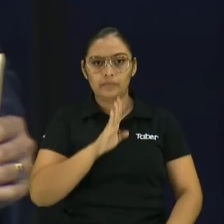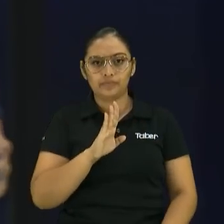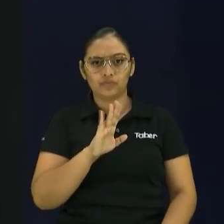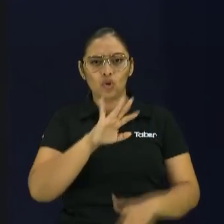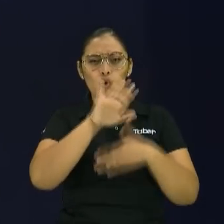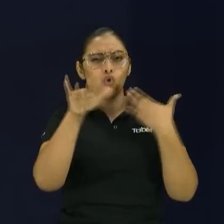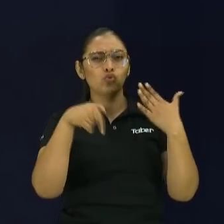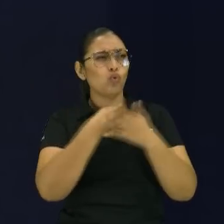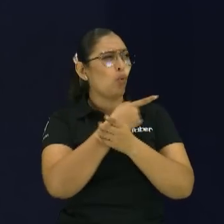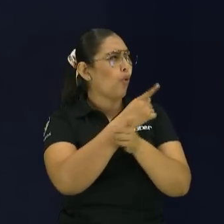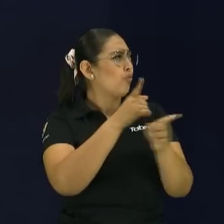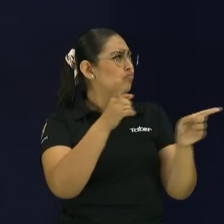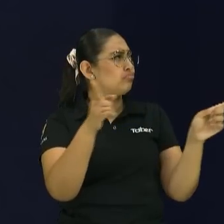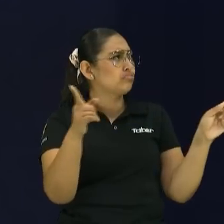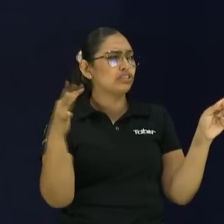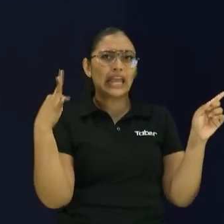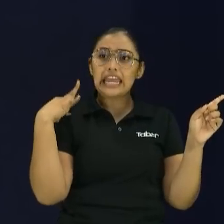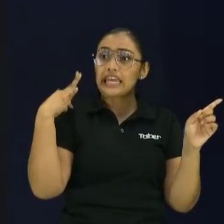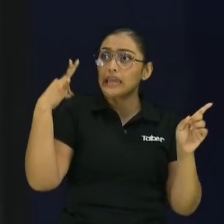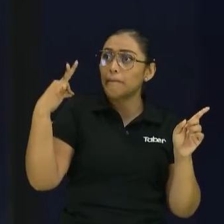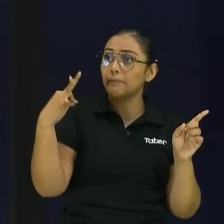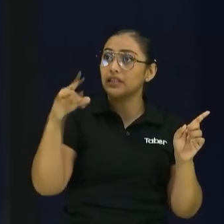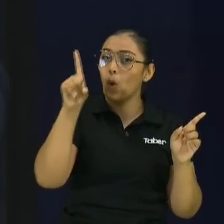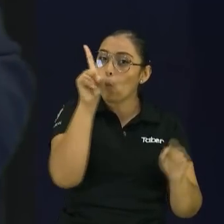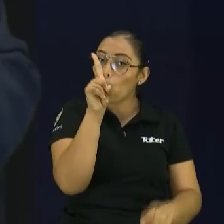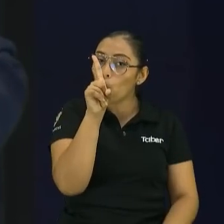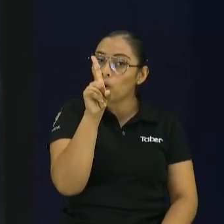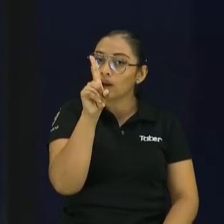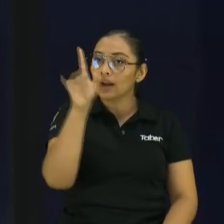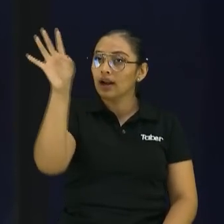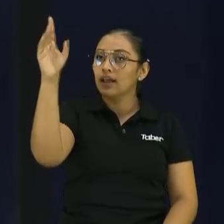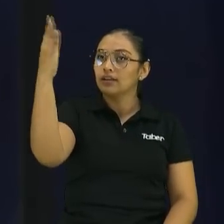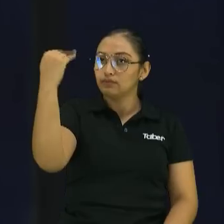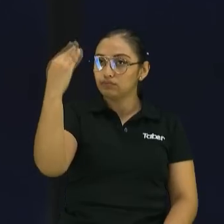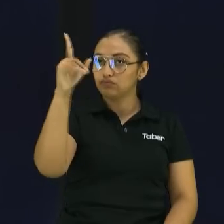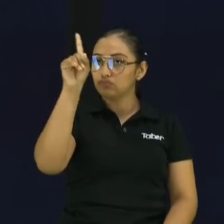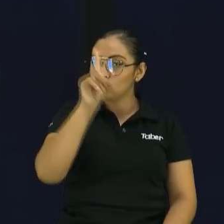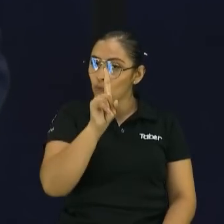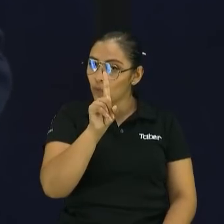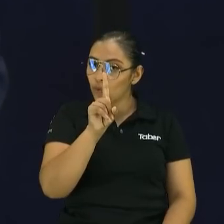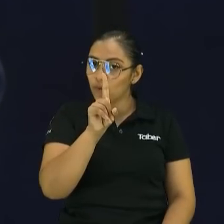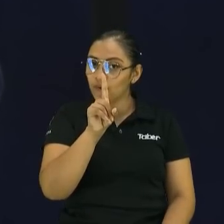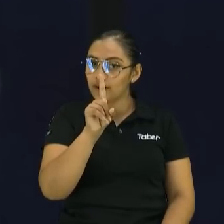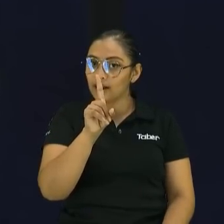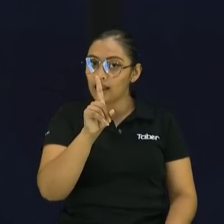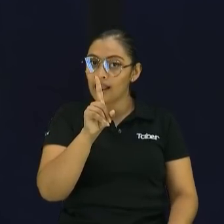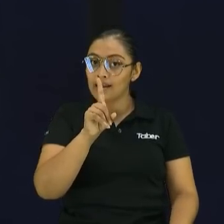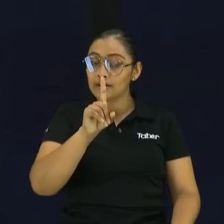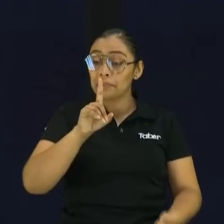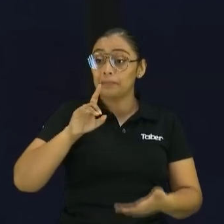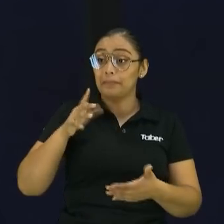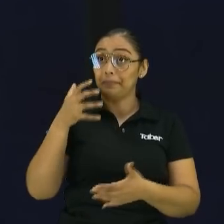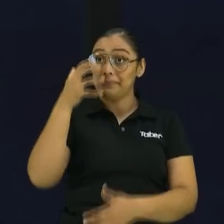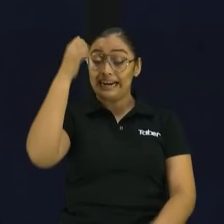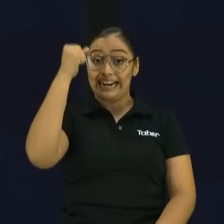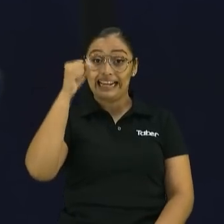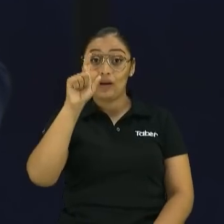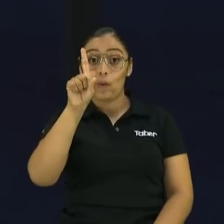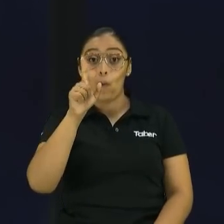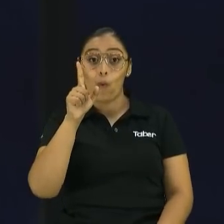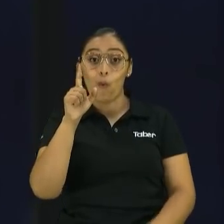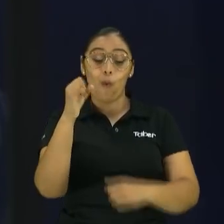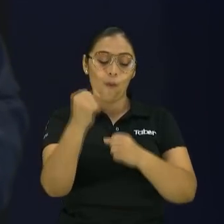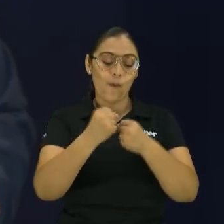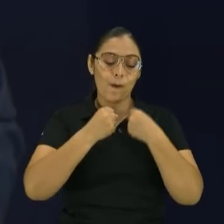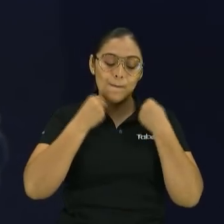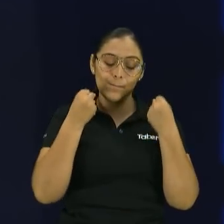donde están reunidos para que se pueda ganar un millón de dólares lo puede repetir